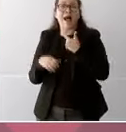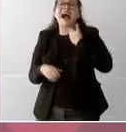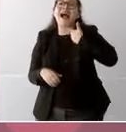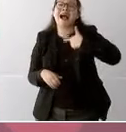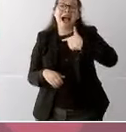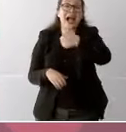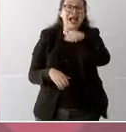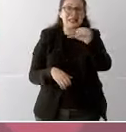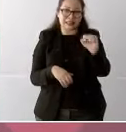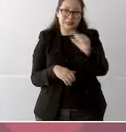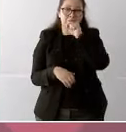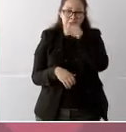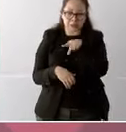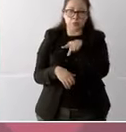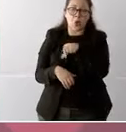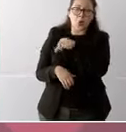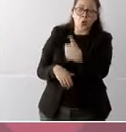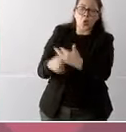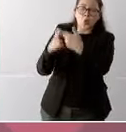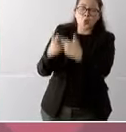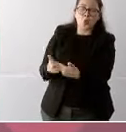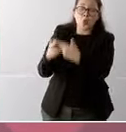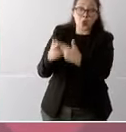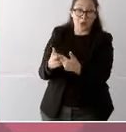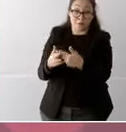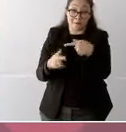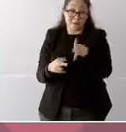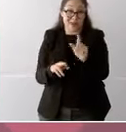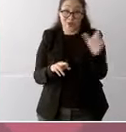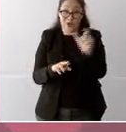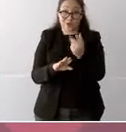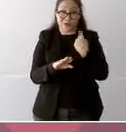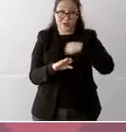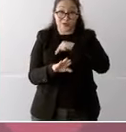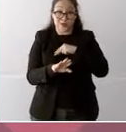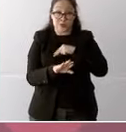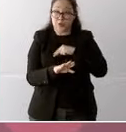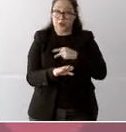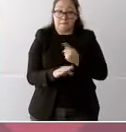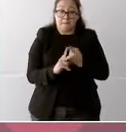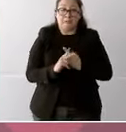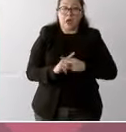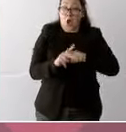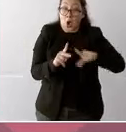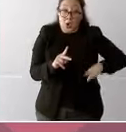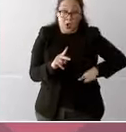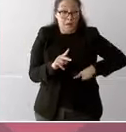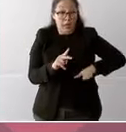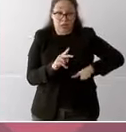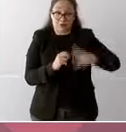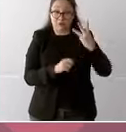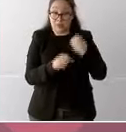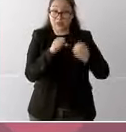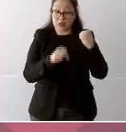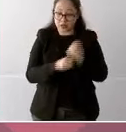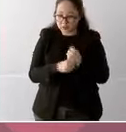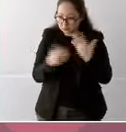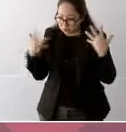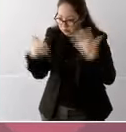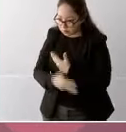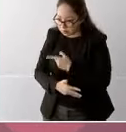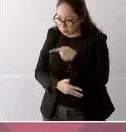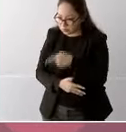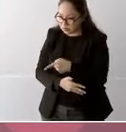tiene gas excedente, porque cuando llegamos nosotros al gobierno ya habían hecho